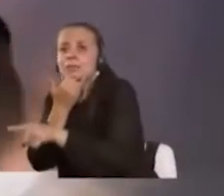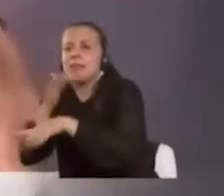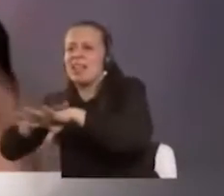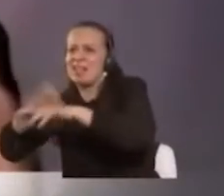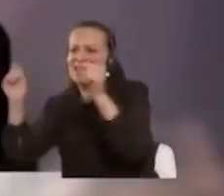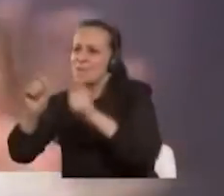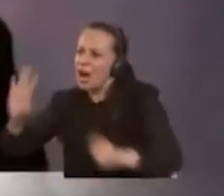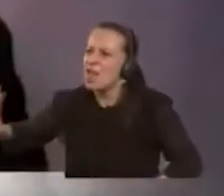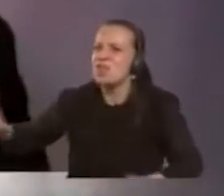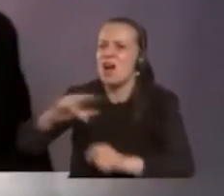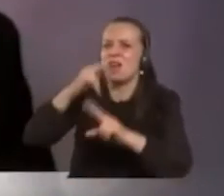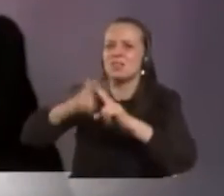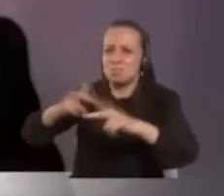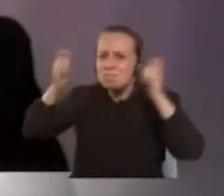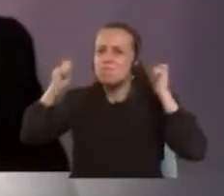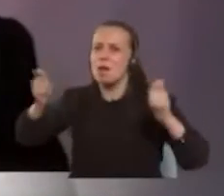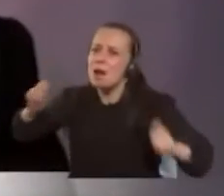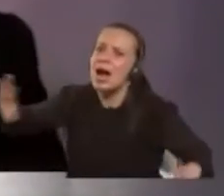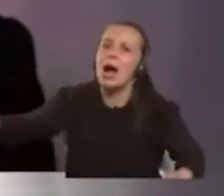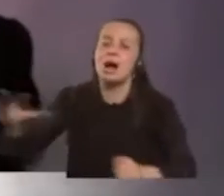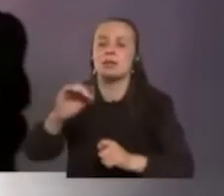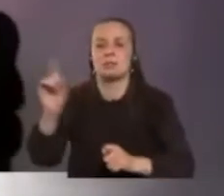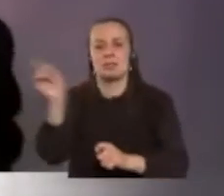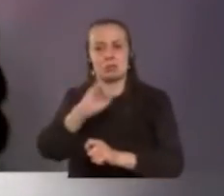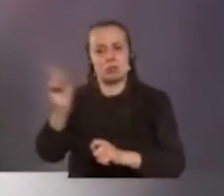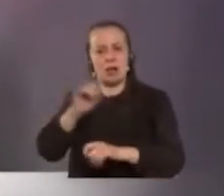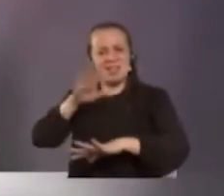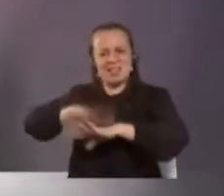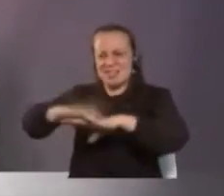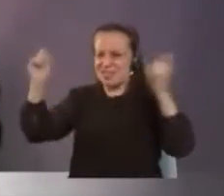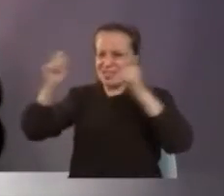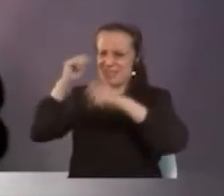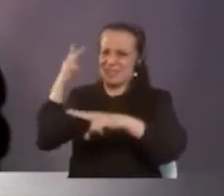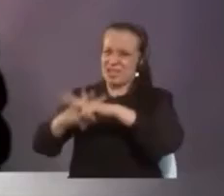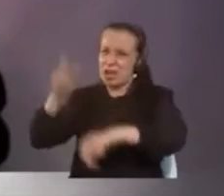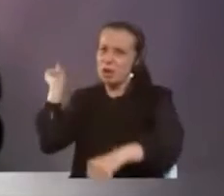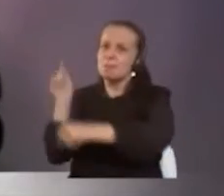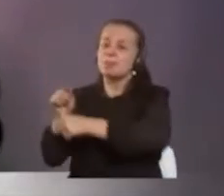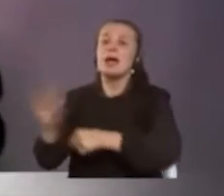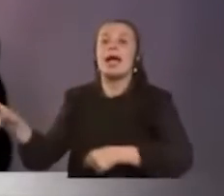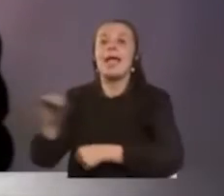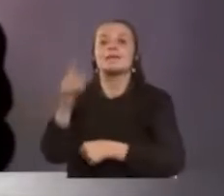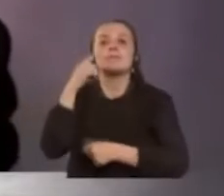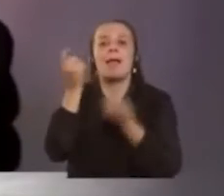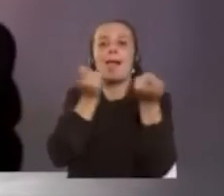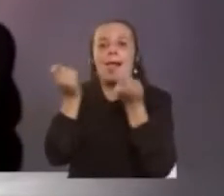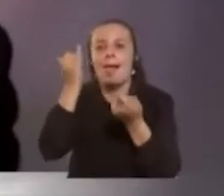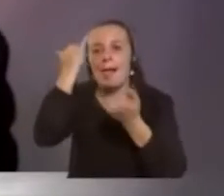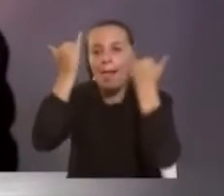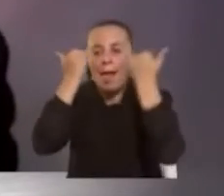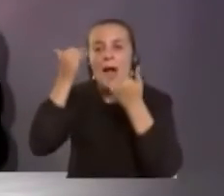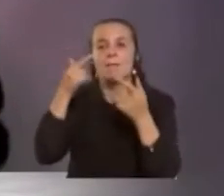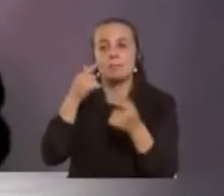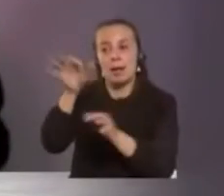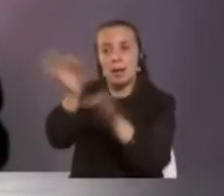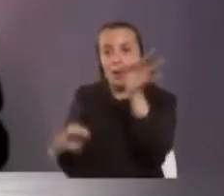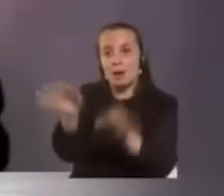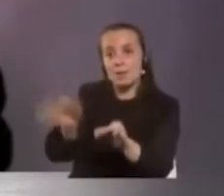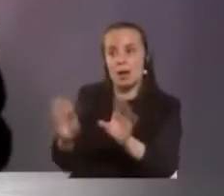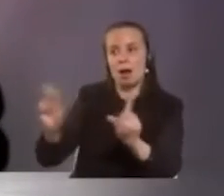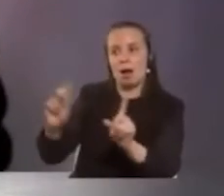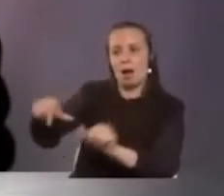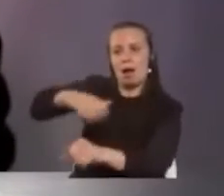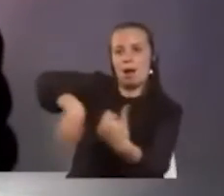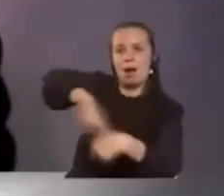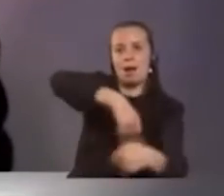de estigmatización como la que se viene promoviendo. Y esa campaña de estigmatización para poder cambiar a muchísimos de los jurados y poner